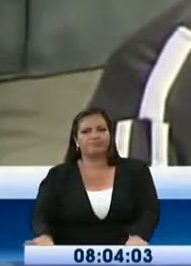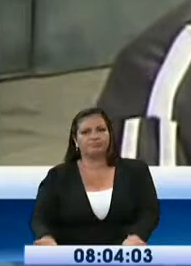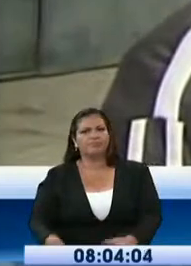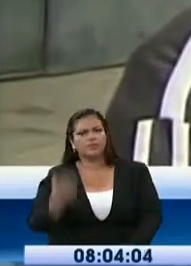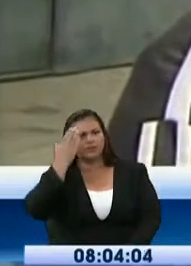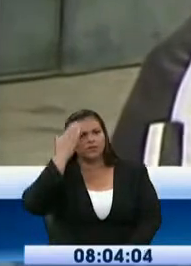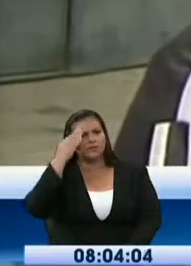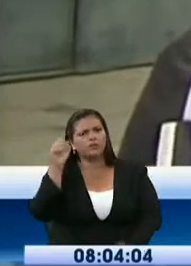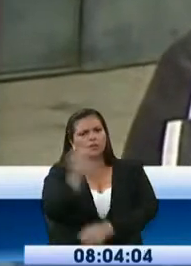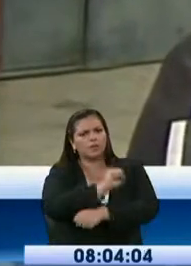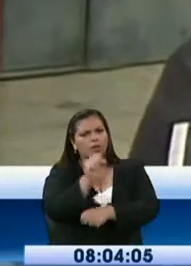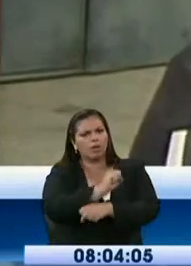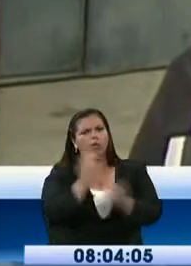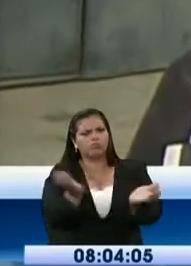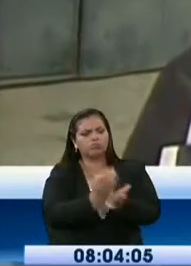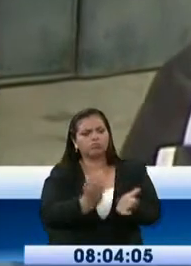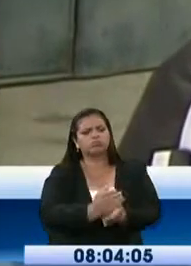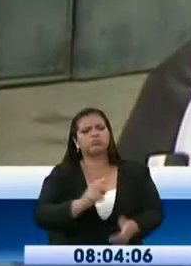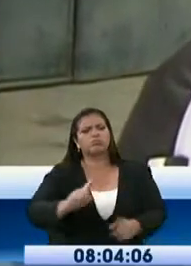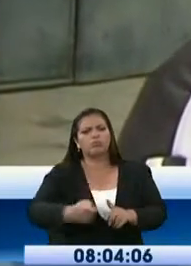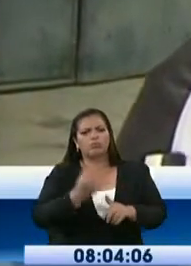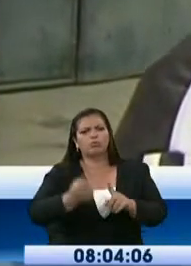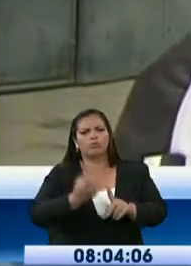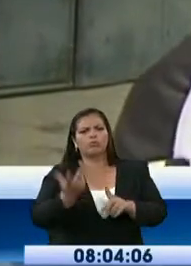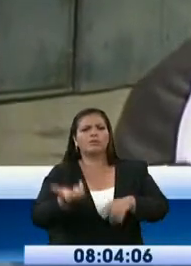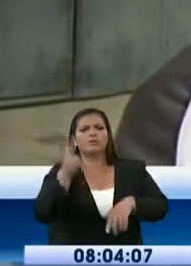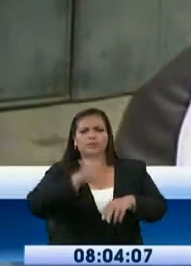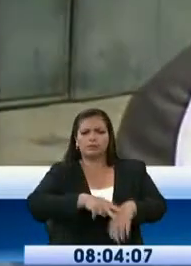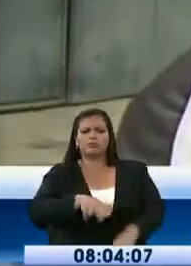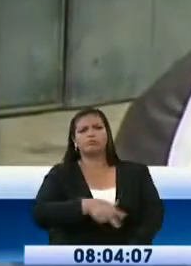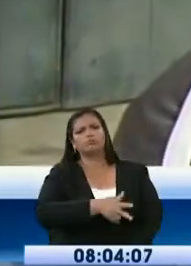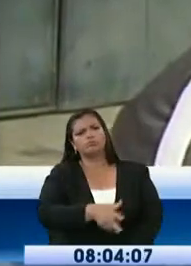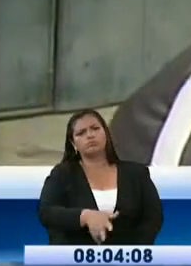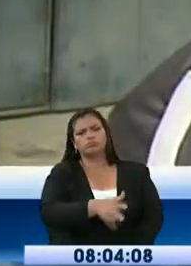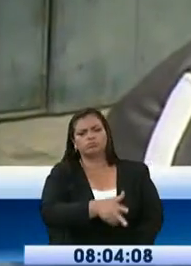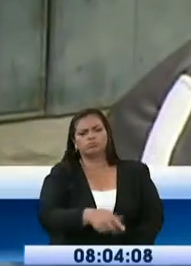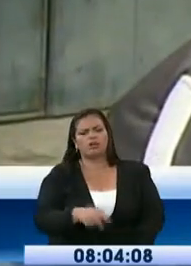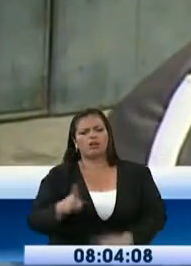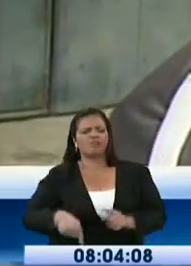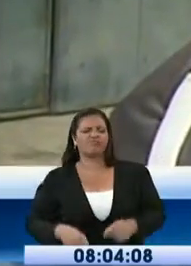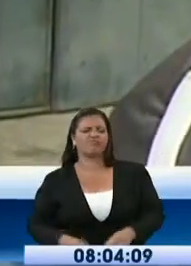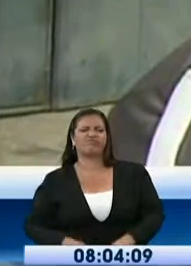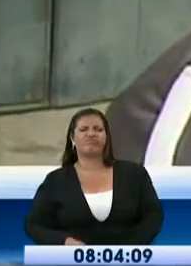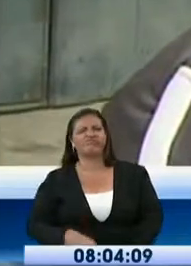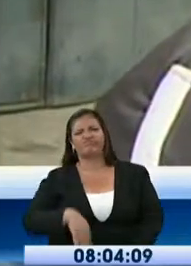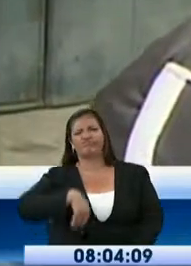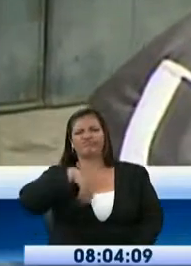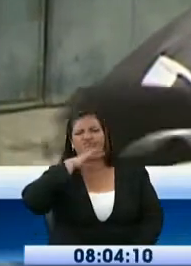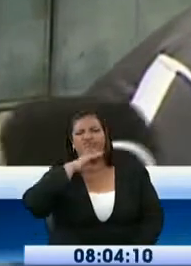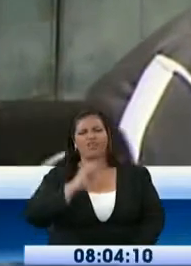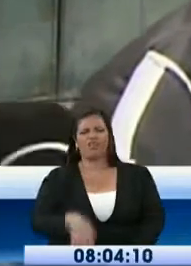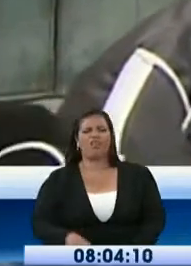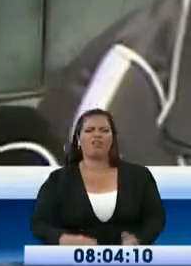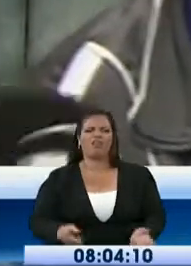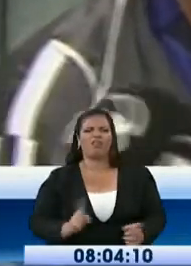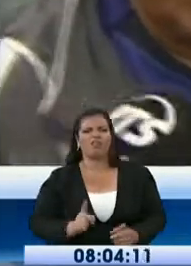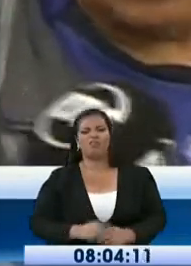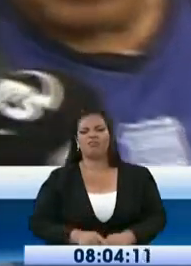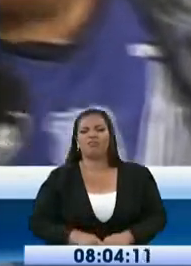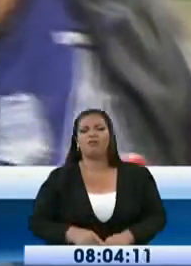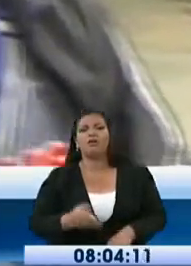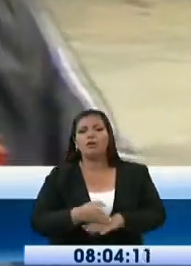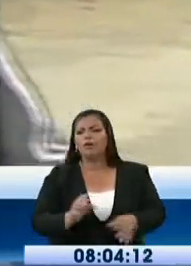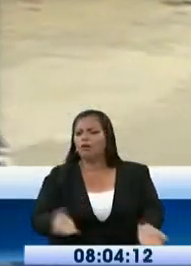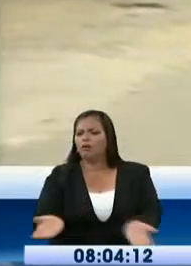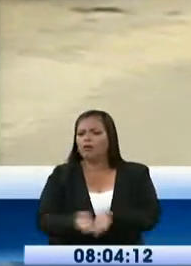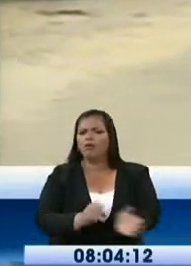3 veces a la semana, tiene que esperar los carros para entregar la basura a los carros. Y miren, tapan la zanja, tapan todo esto, entonces no corre el agua. ¿Están preocupados?